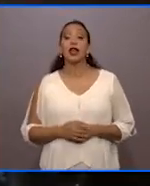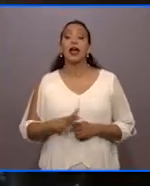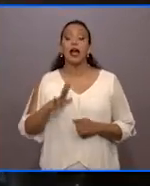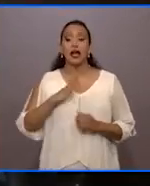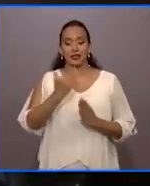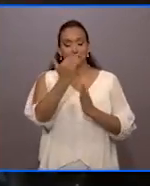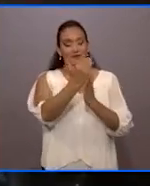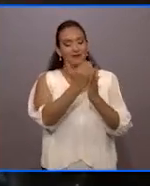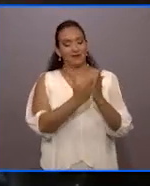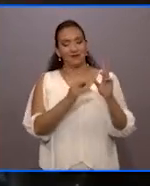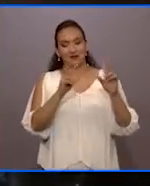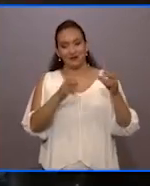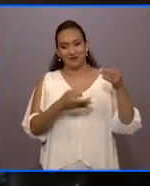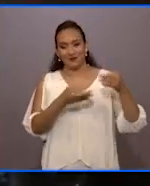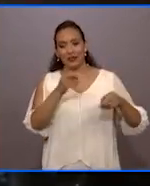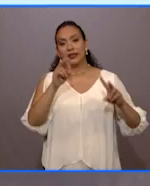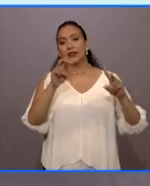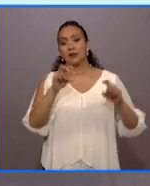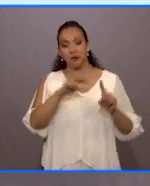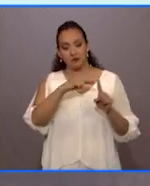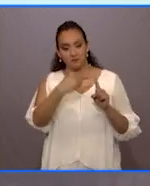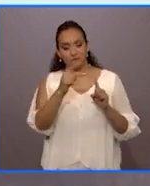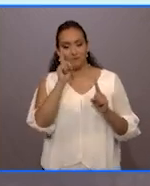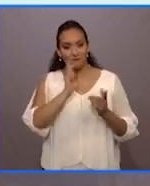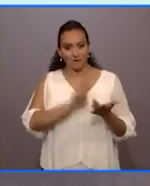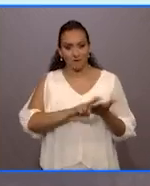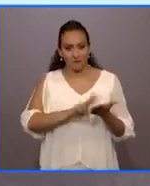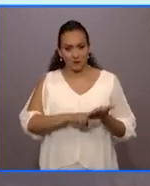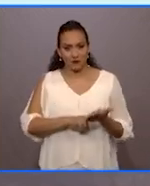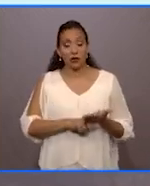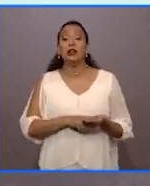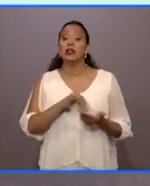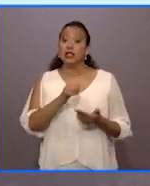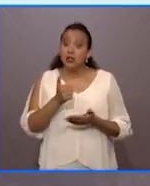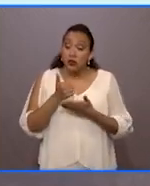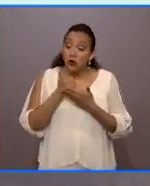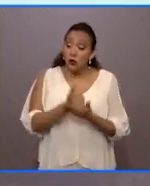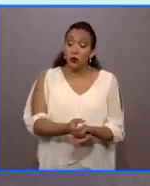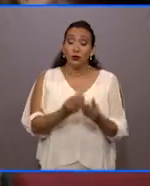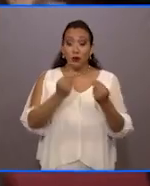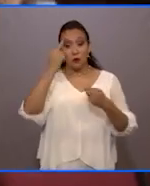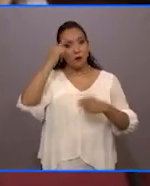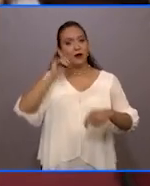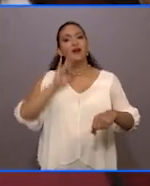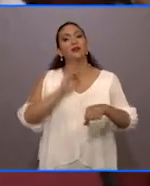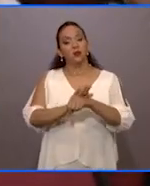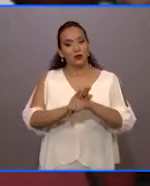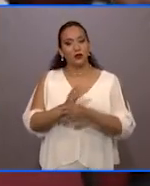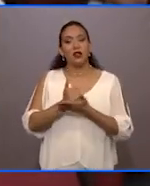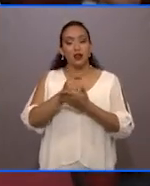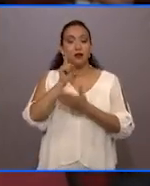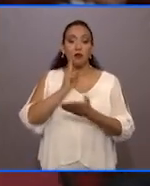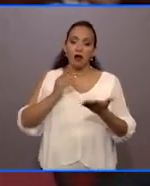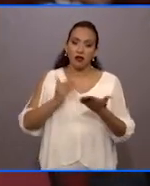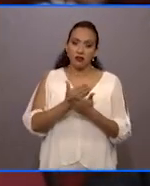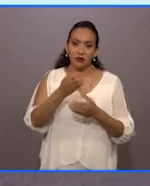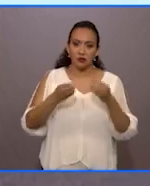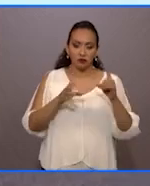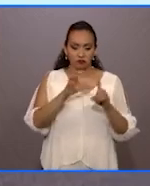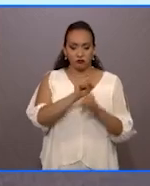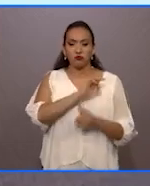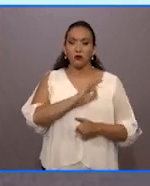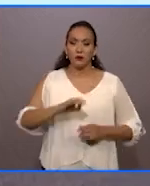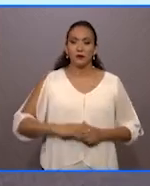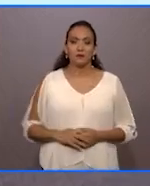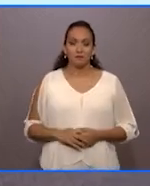órganos del Poder Judicial Federal en materia de género han sido fundamentales para avanzar en la protección y garantía de los derechos de las mujeres. Yo